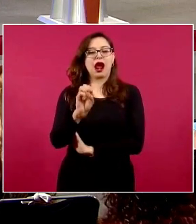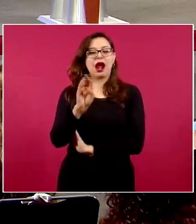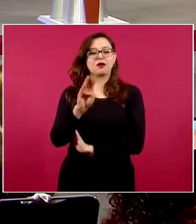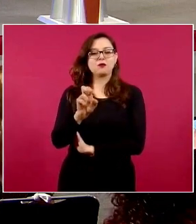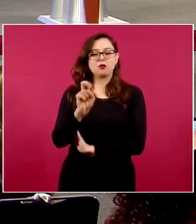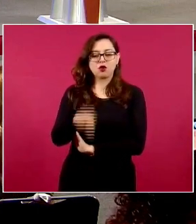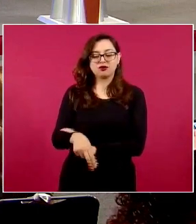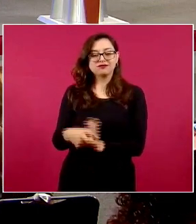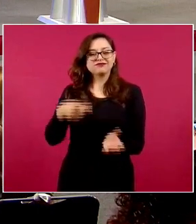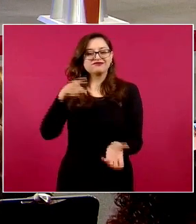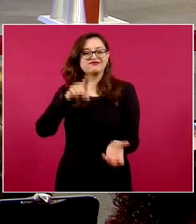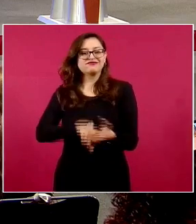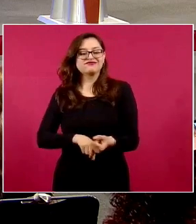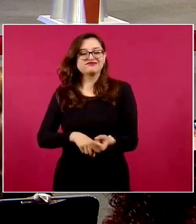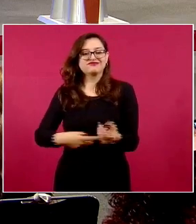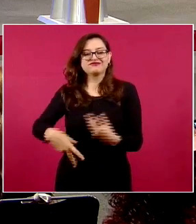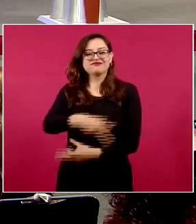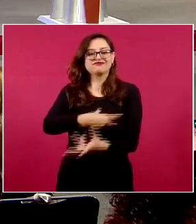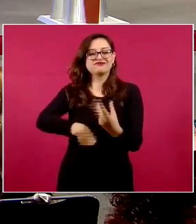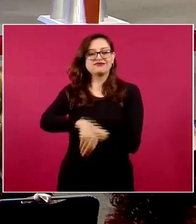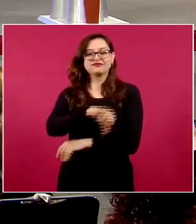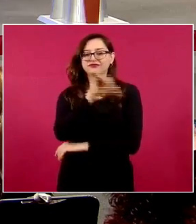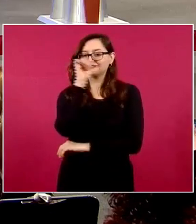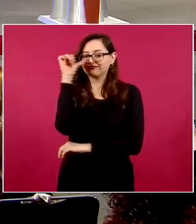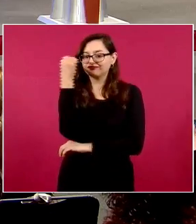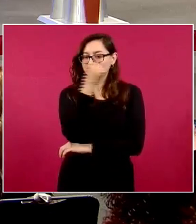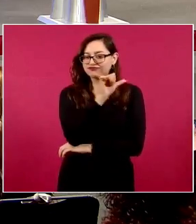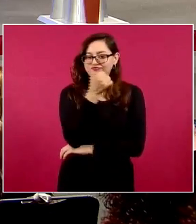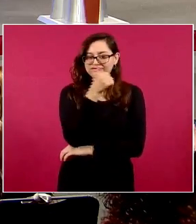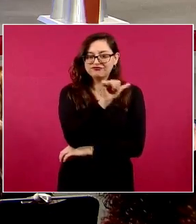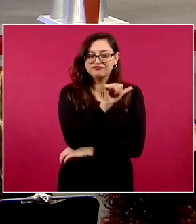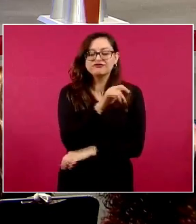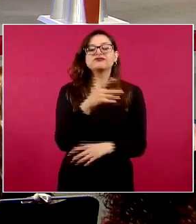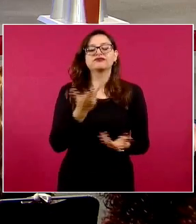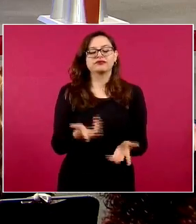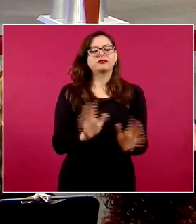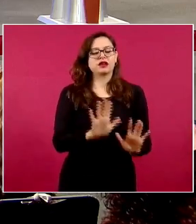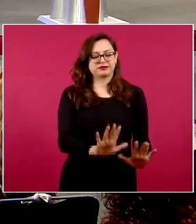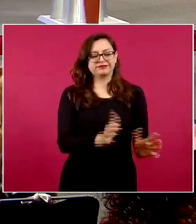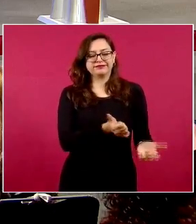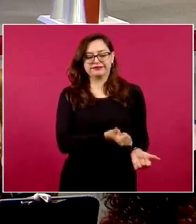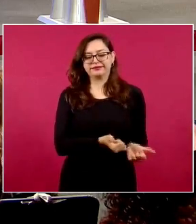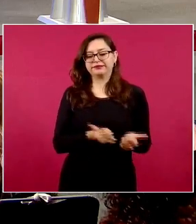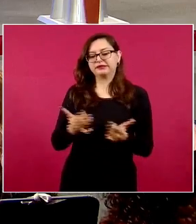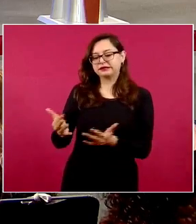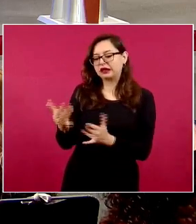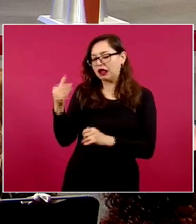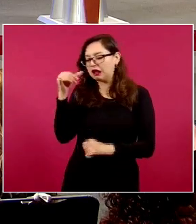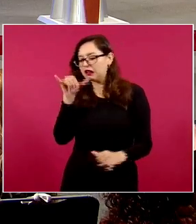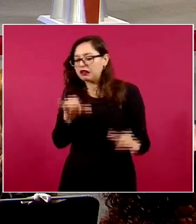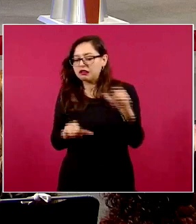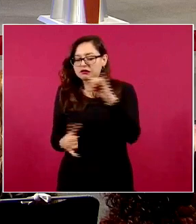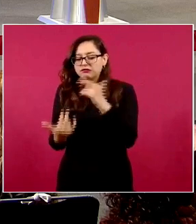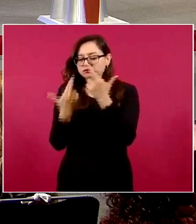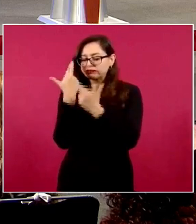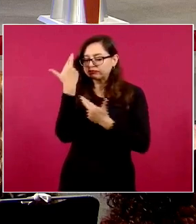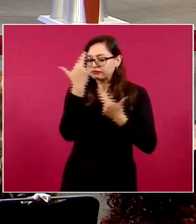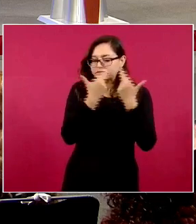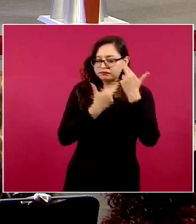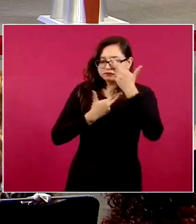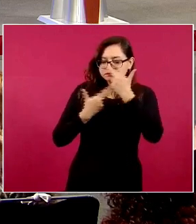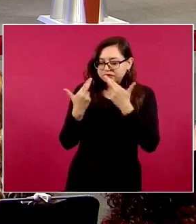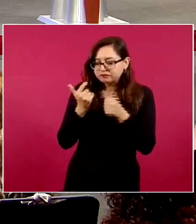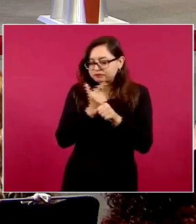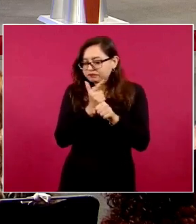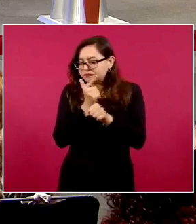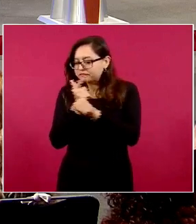de las muestras que se enviaron a los laboratorios centrales de la aduana y a los análisis y